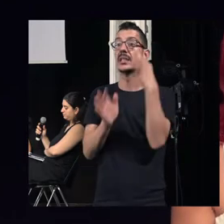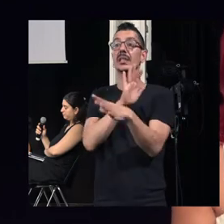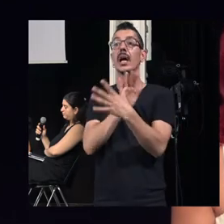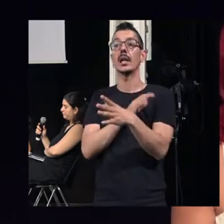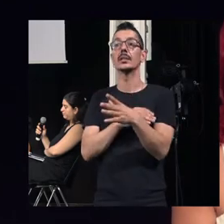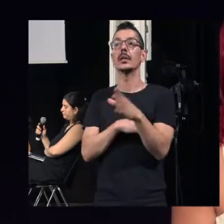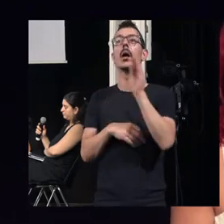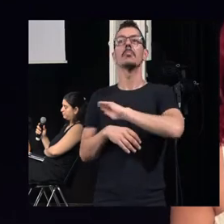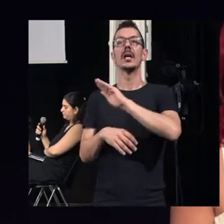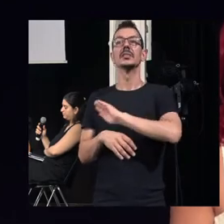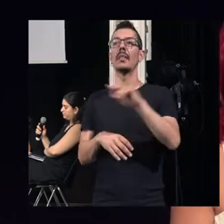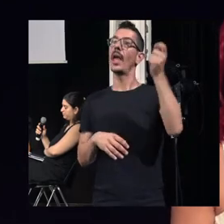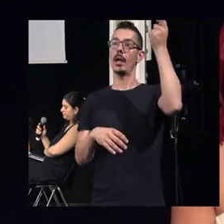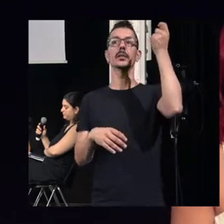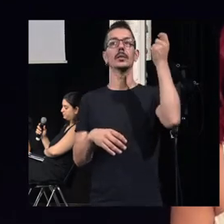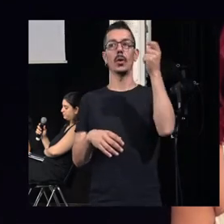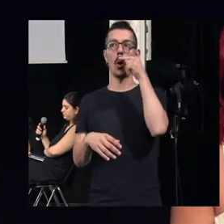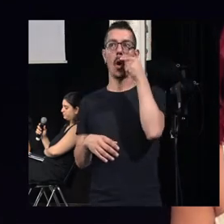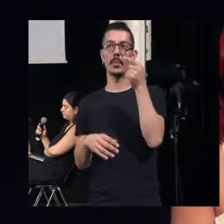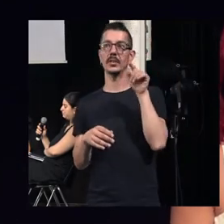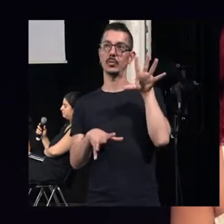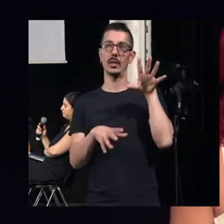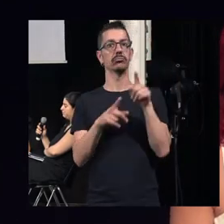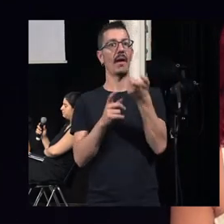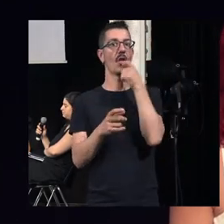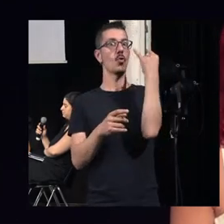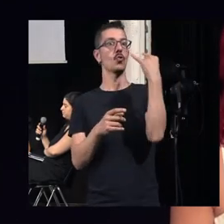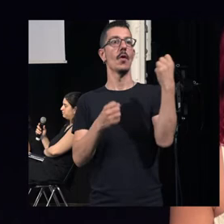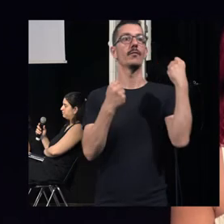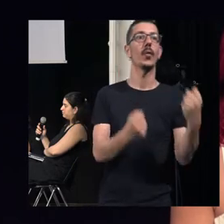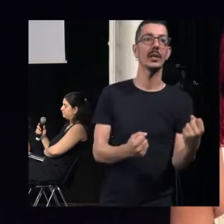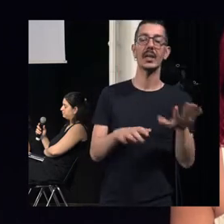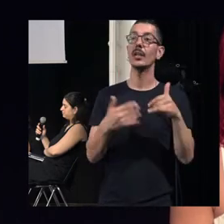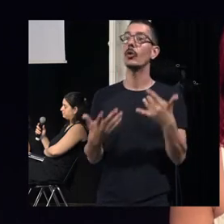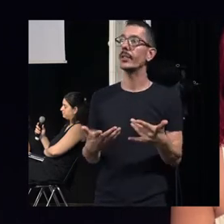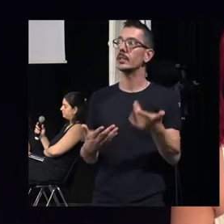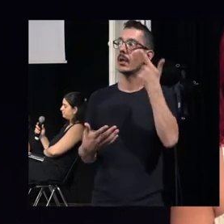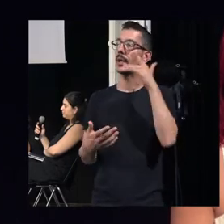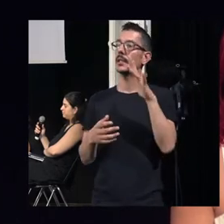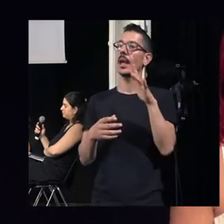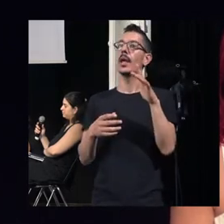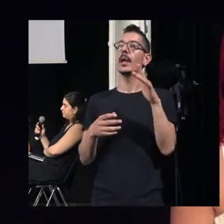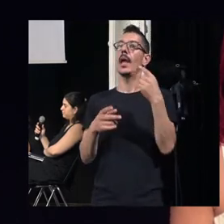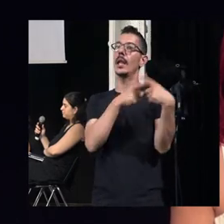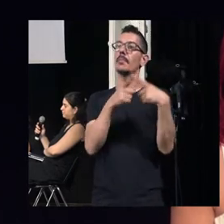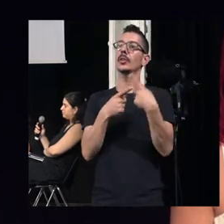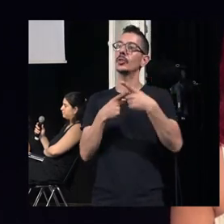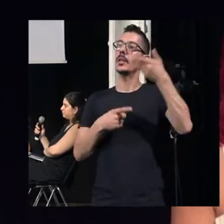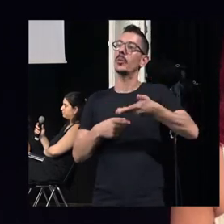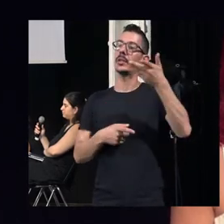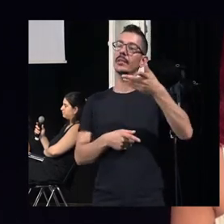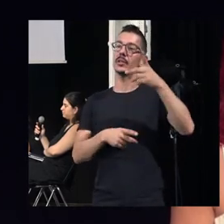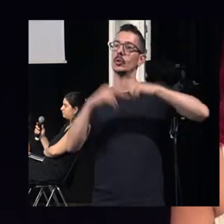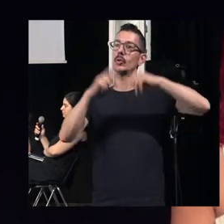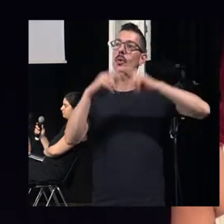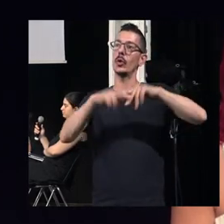ponen éxito entre los hombres, por lo visto, tampoco tengo certeza de eso, y ponían en jaque nada más y nada menos que elementos fundamentales en la construcción política